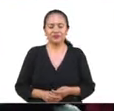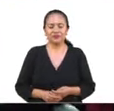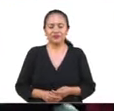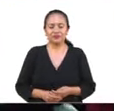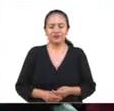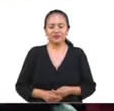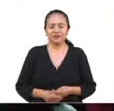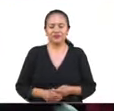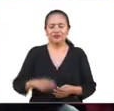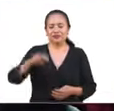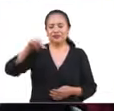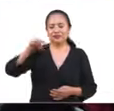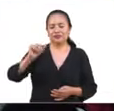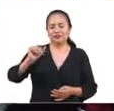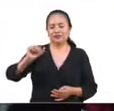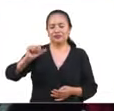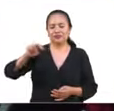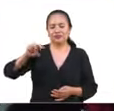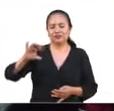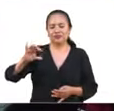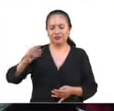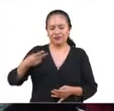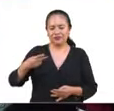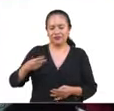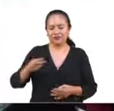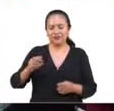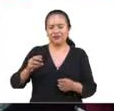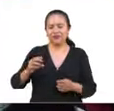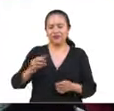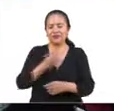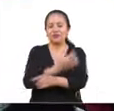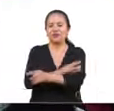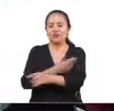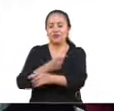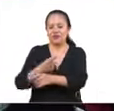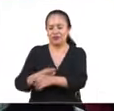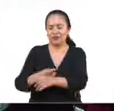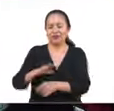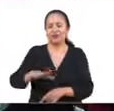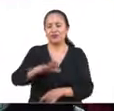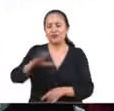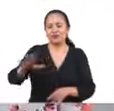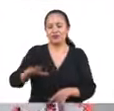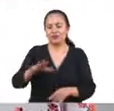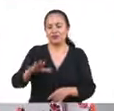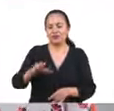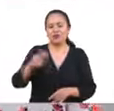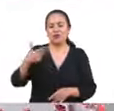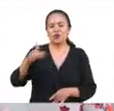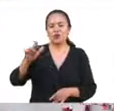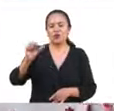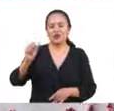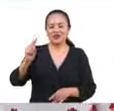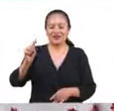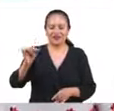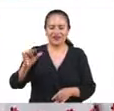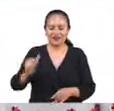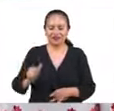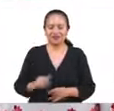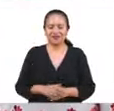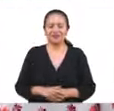También nos acompaña Nancy Yanín García Martínez, coordinadora regional Huastecas de programa Sembrando Vida.